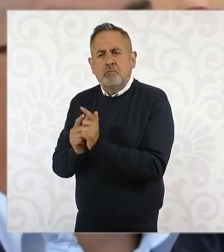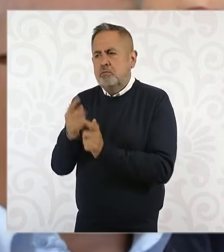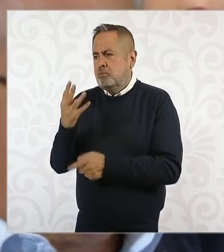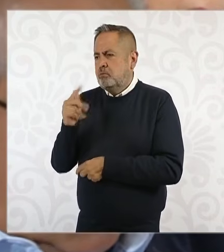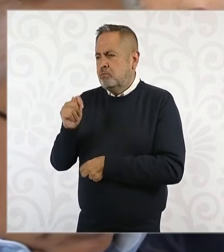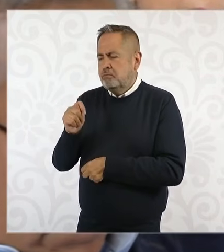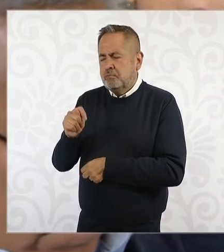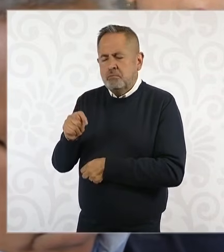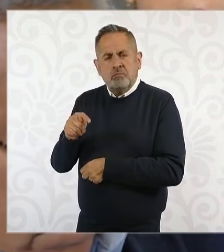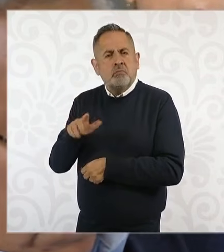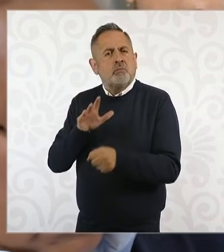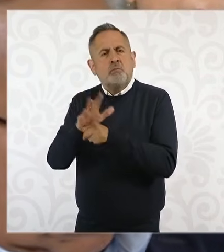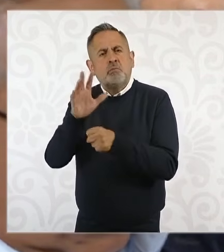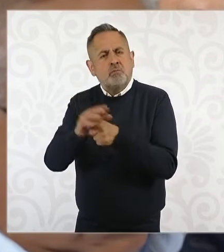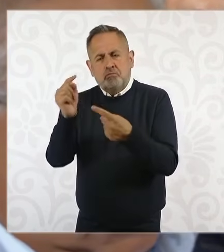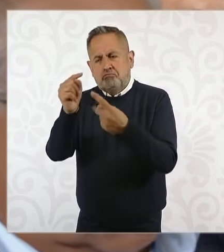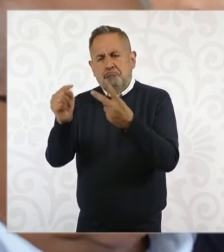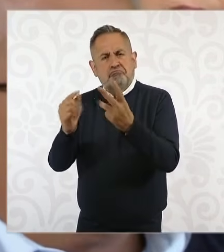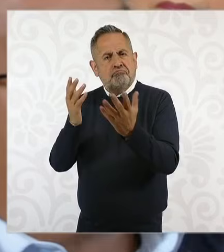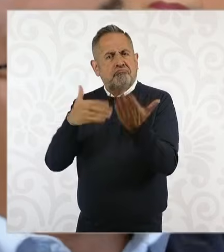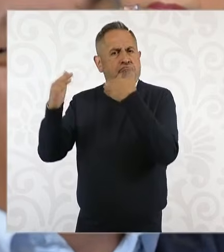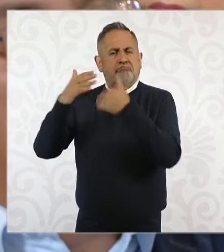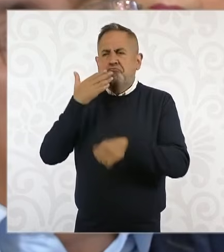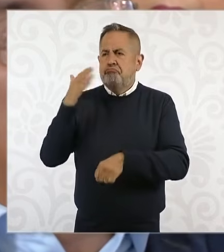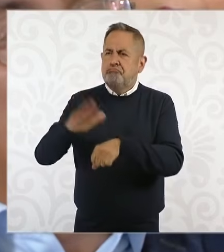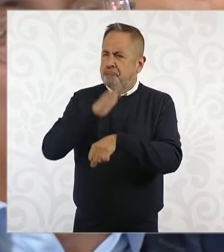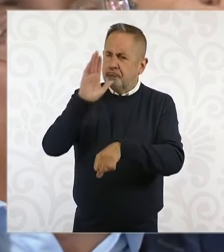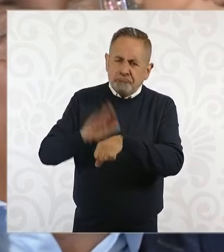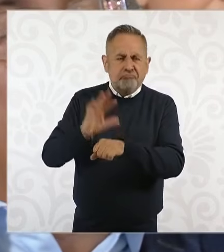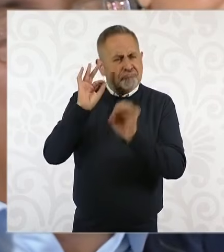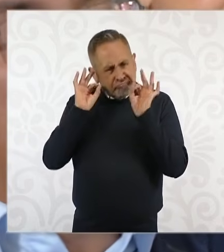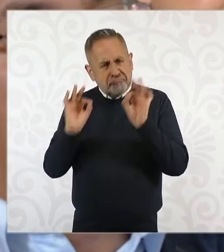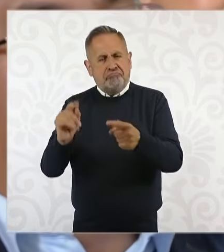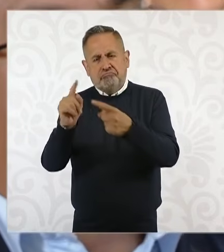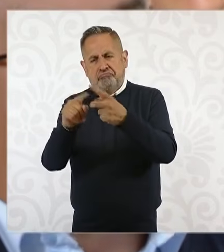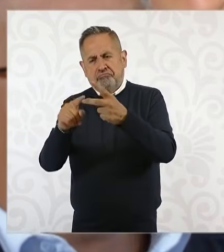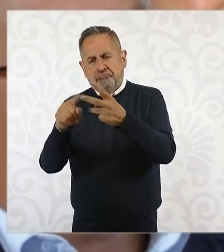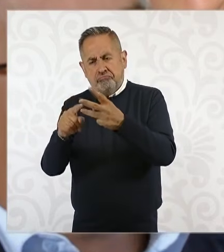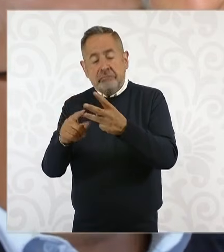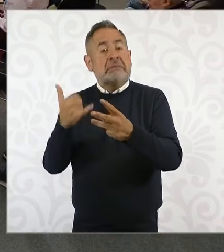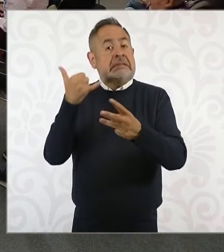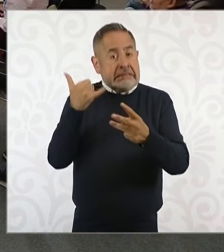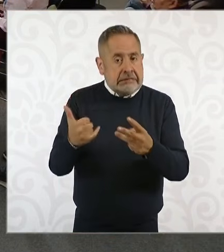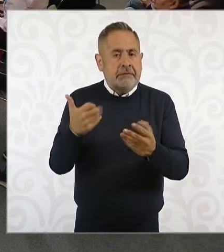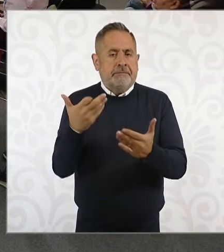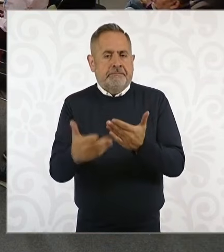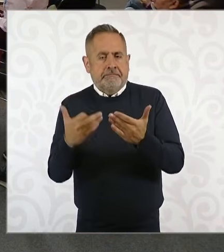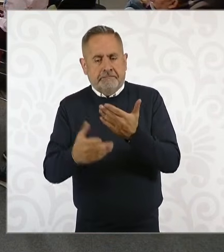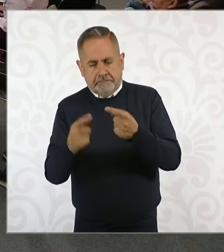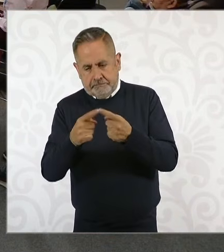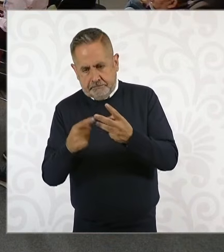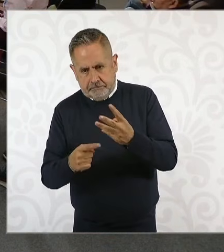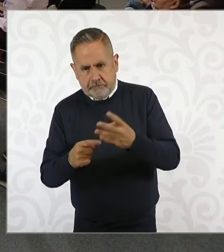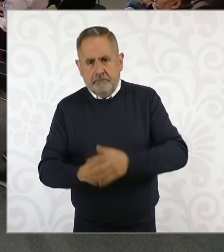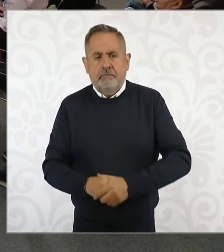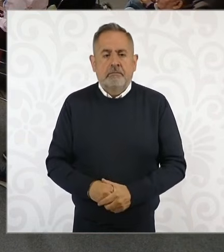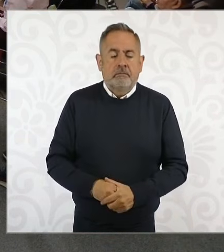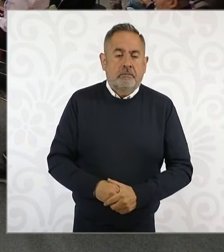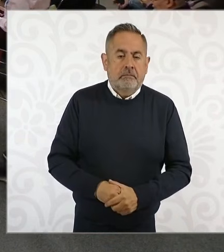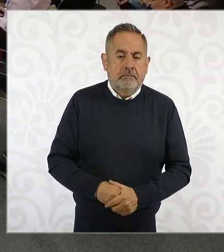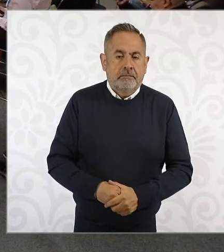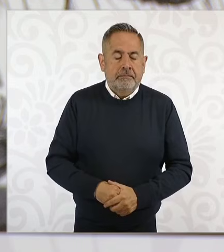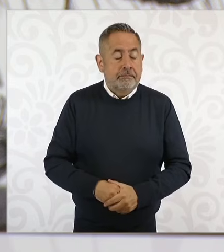usted ve y también cuáles serían los principales pendientes? Bueno, es una pregunta bastante